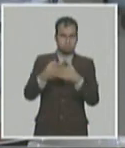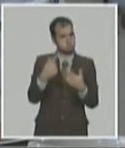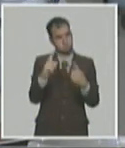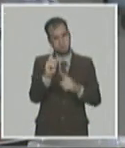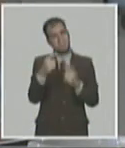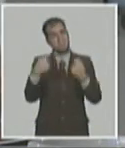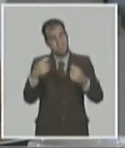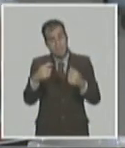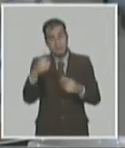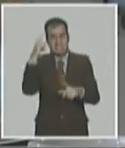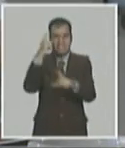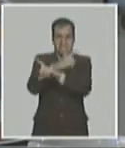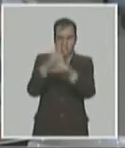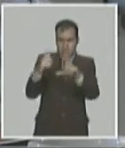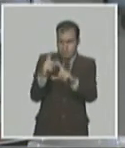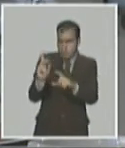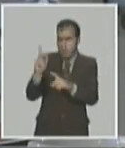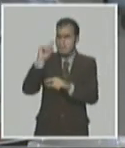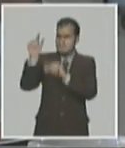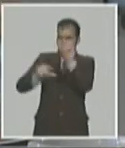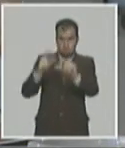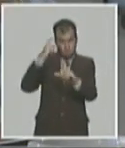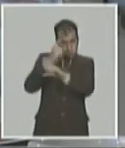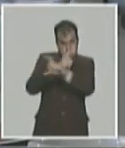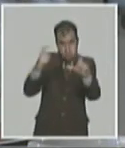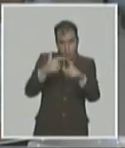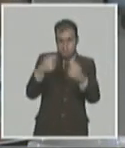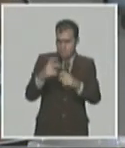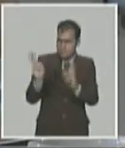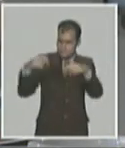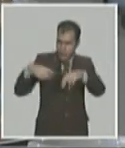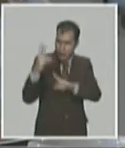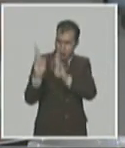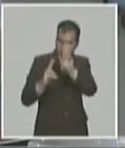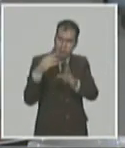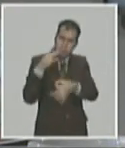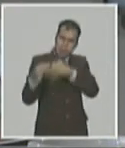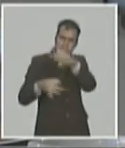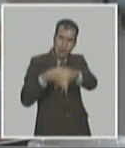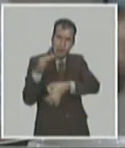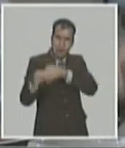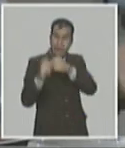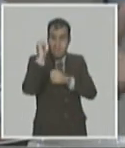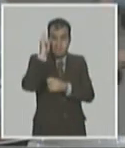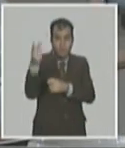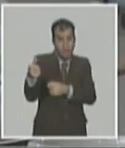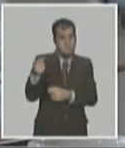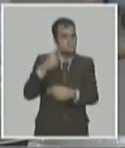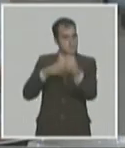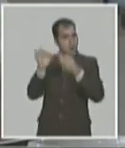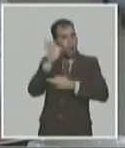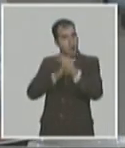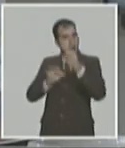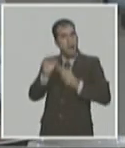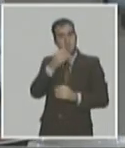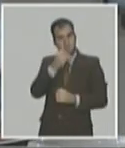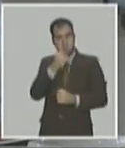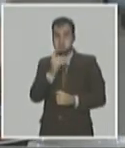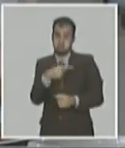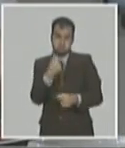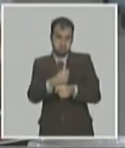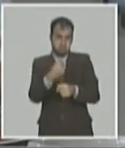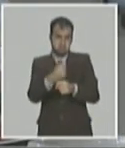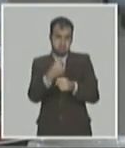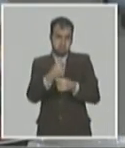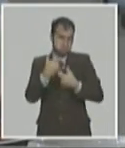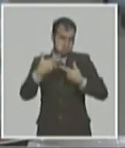que convocar a expertos, a científicos que nos den ideas, y hay muchos trabajos realizados que muchas veces estamos